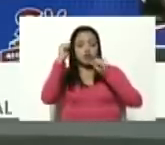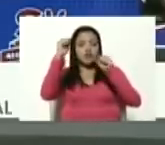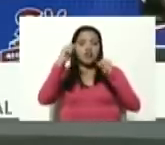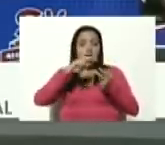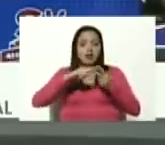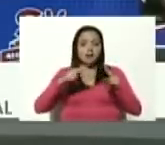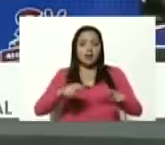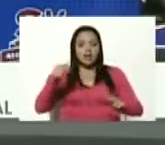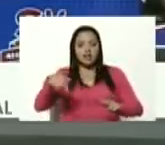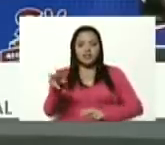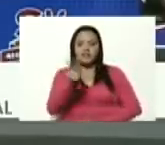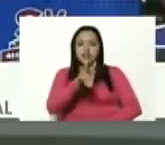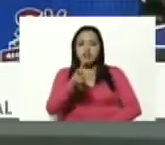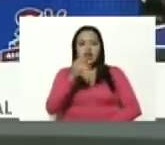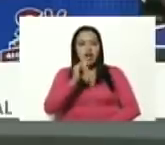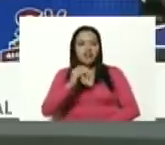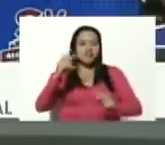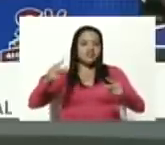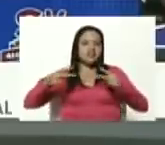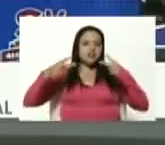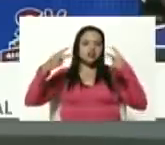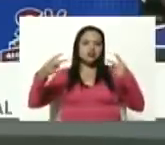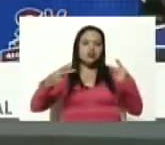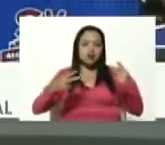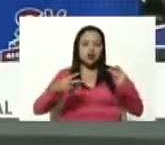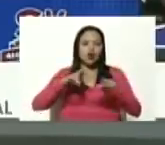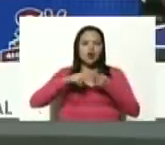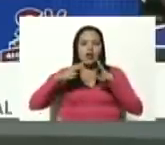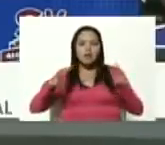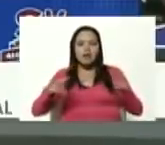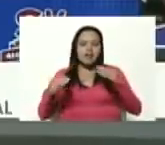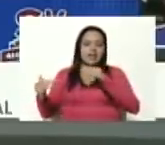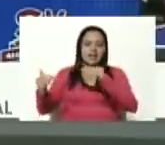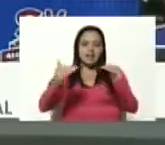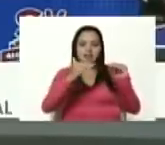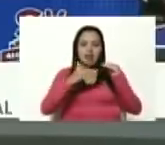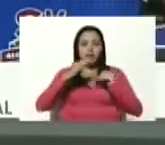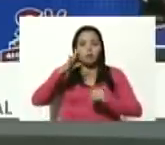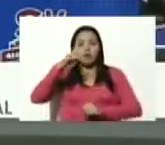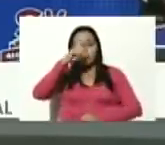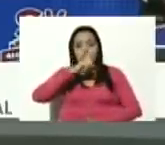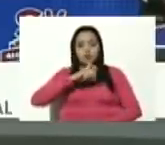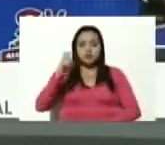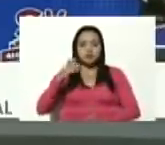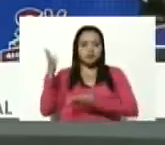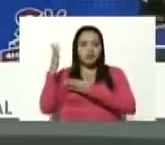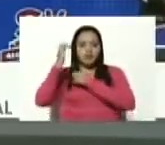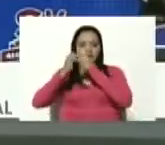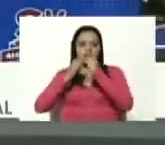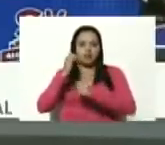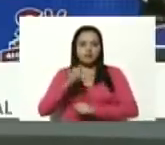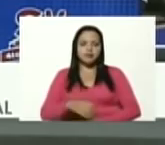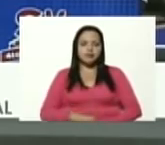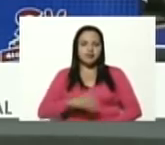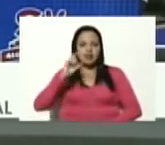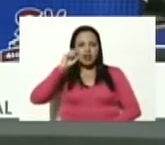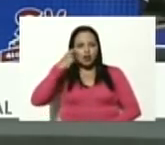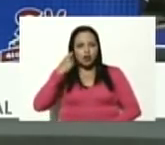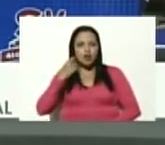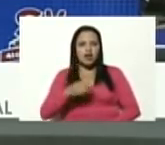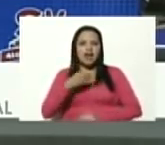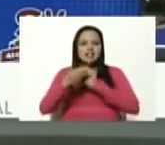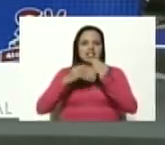y aquí en Venezuela estamos victoriosos con la paz y la estabilidad. 4 años, vamos a ver el video. Recordar es